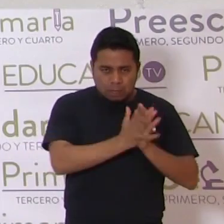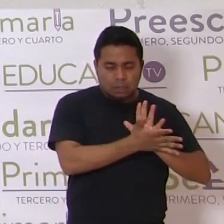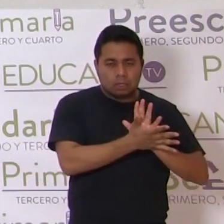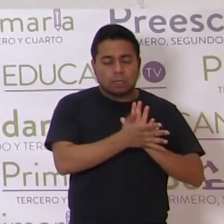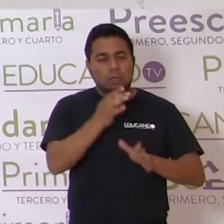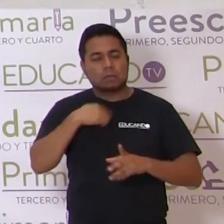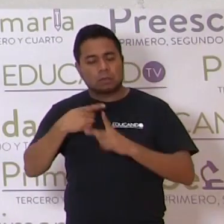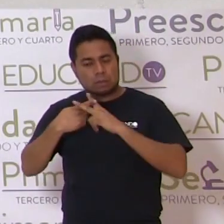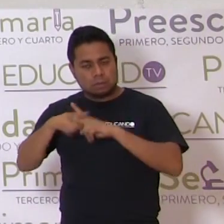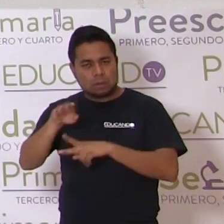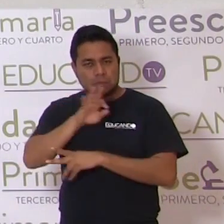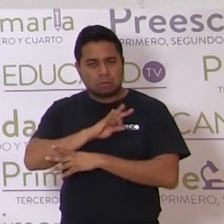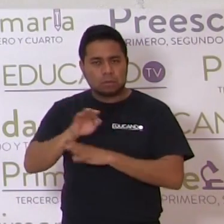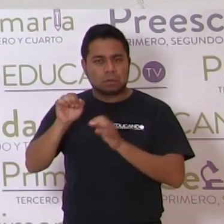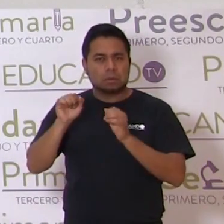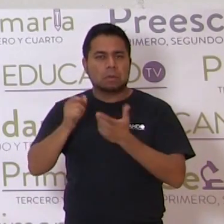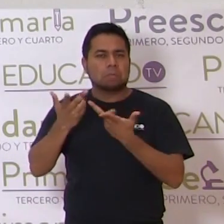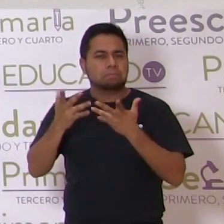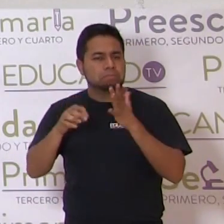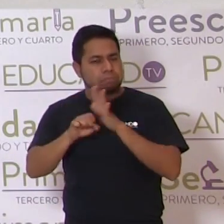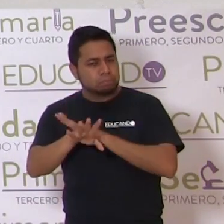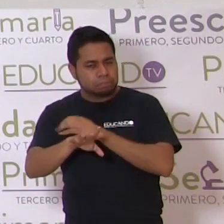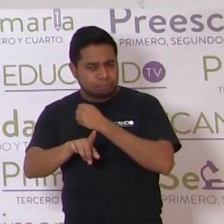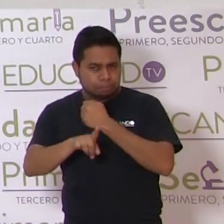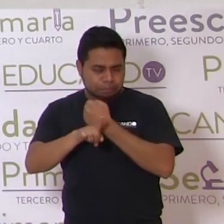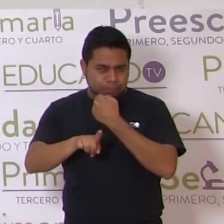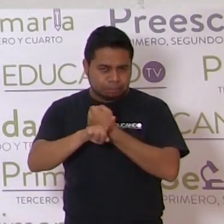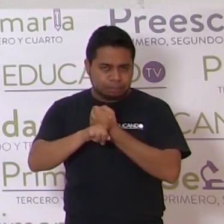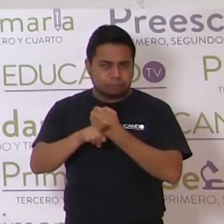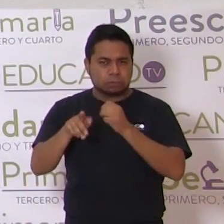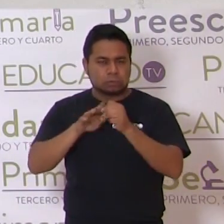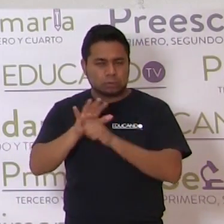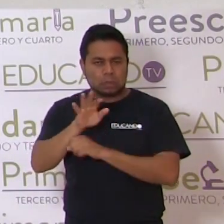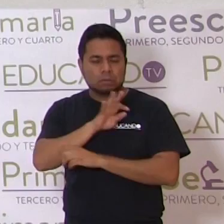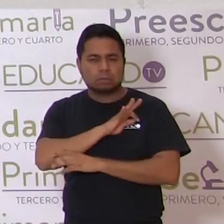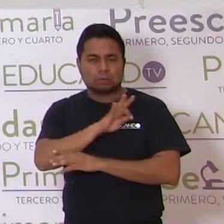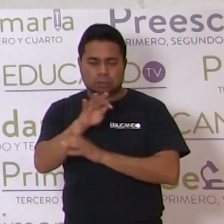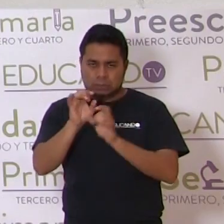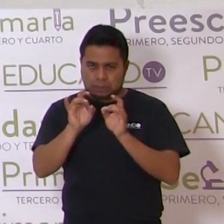podría empezar a hacer una problemática que podría ser,